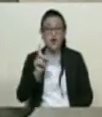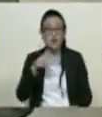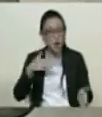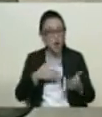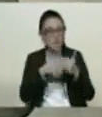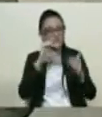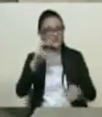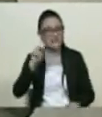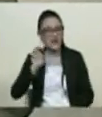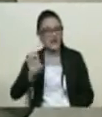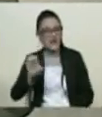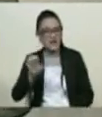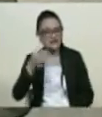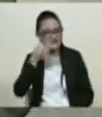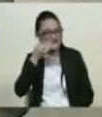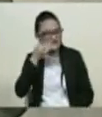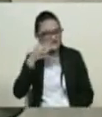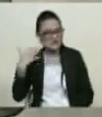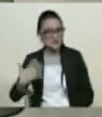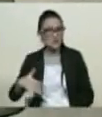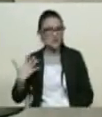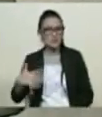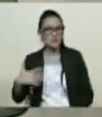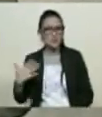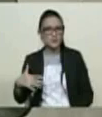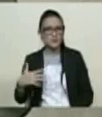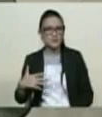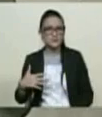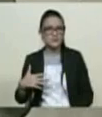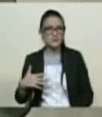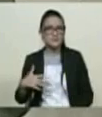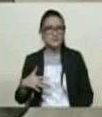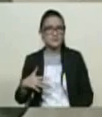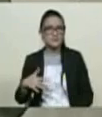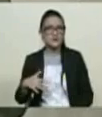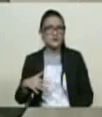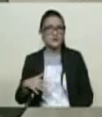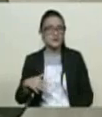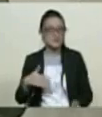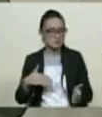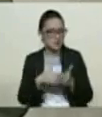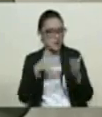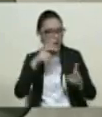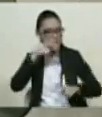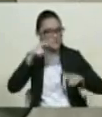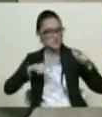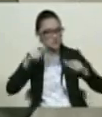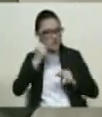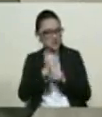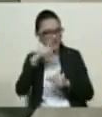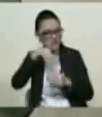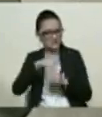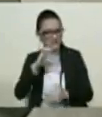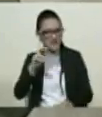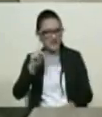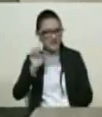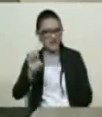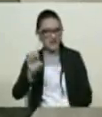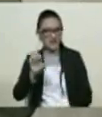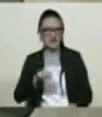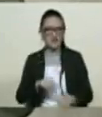electoral en carne propia, en carne viva de sus funcionarios y sus funcionarias. Al Poder Electoral en